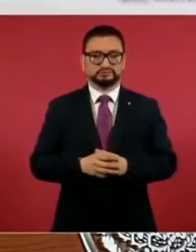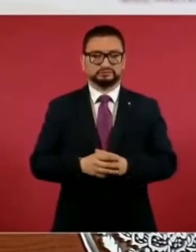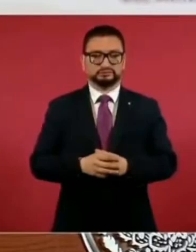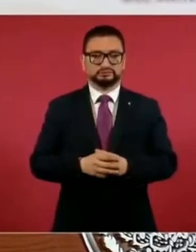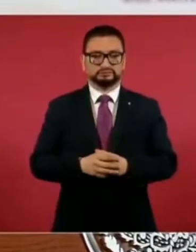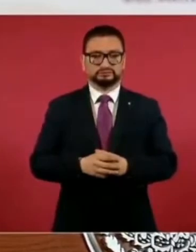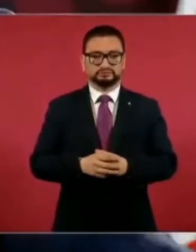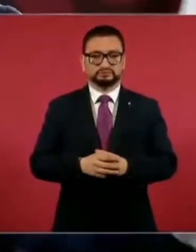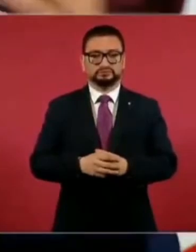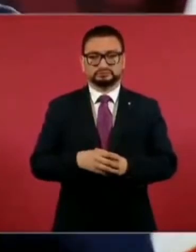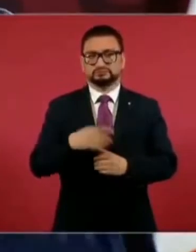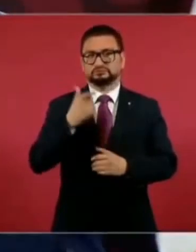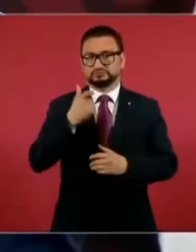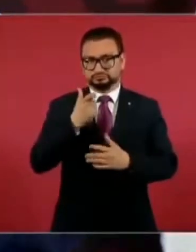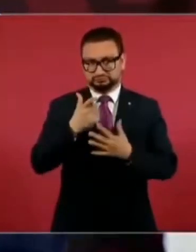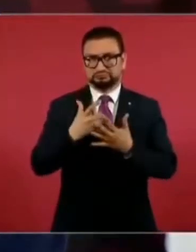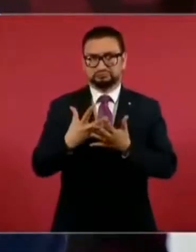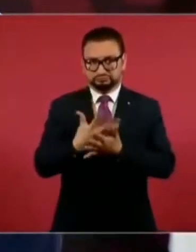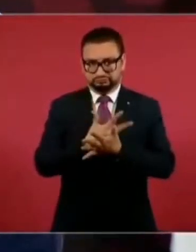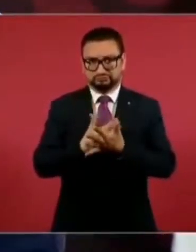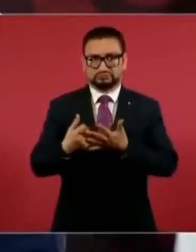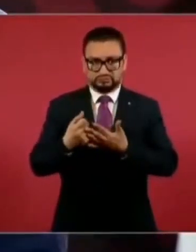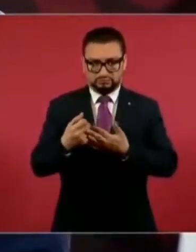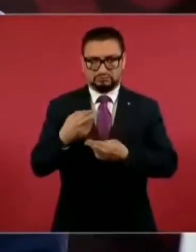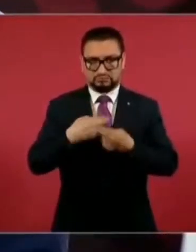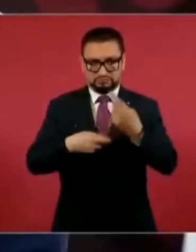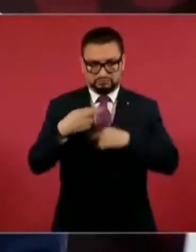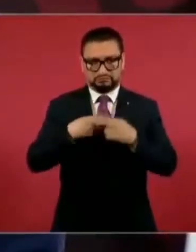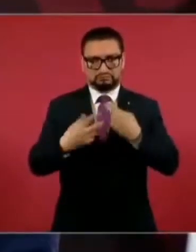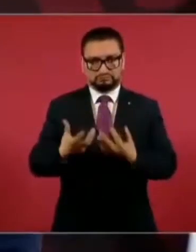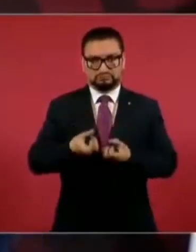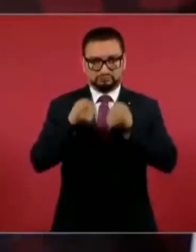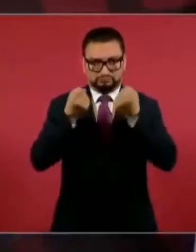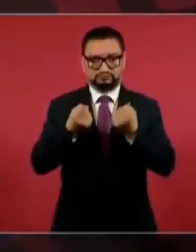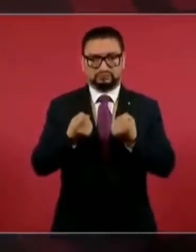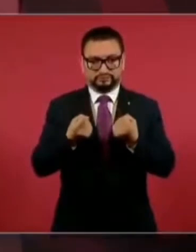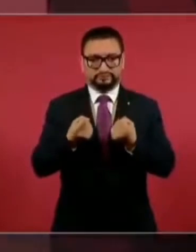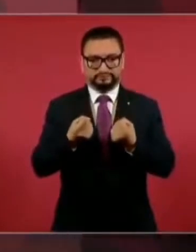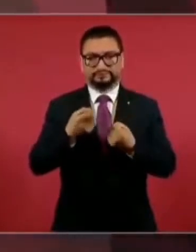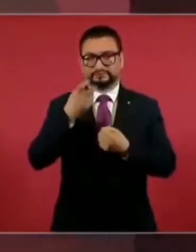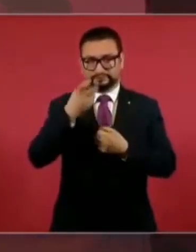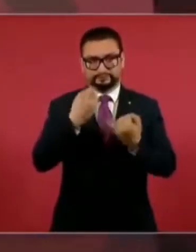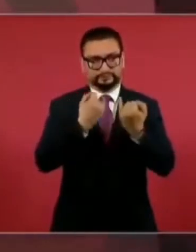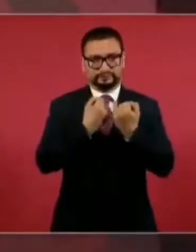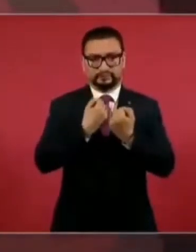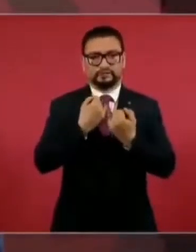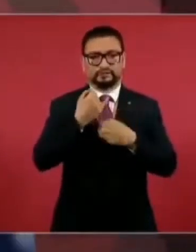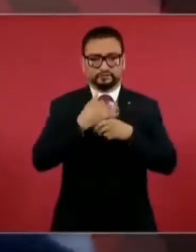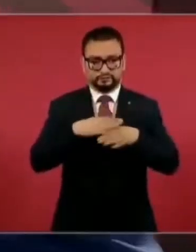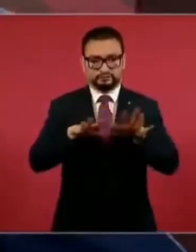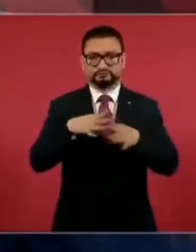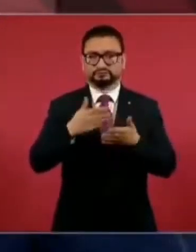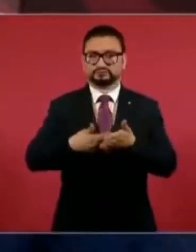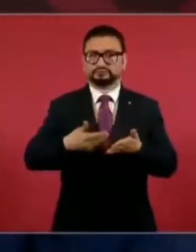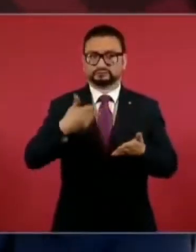Se recuperó el dinero, también eso se tiene que informar. Antes de que yo me